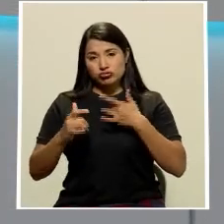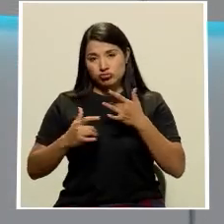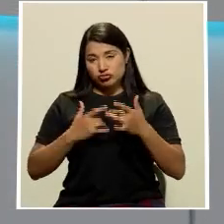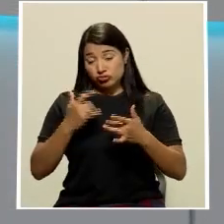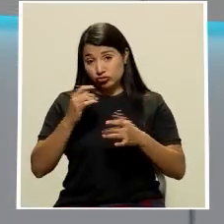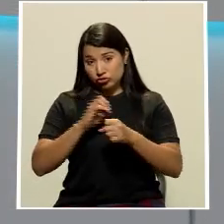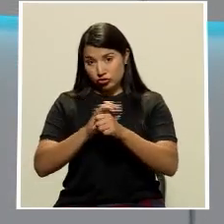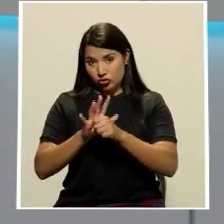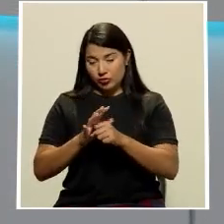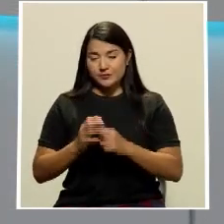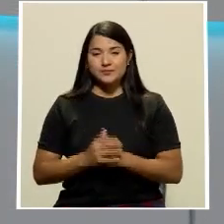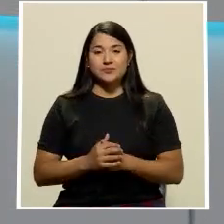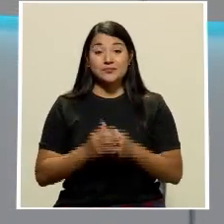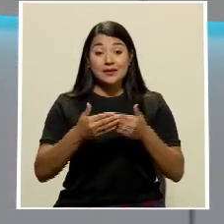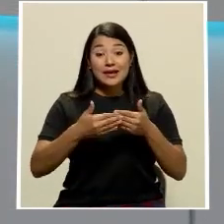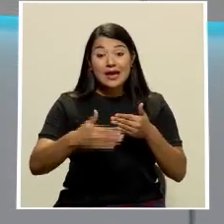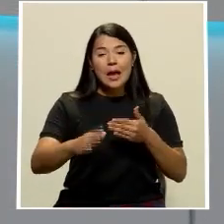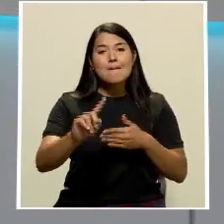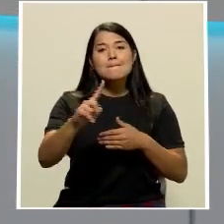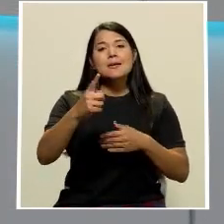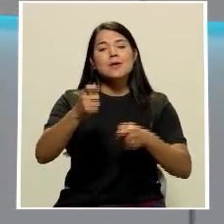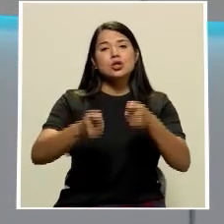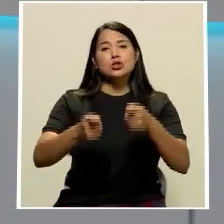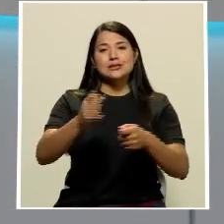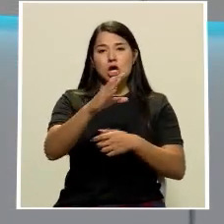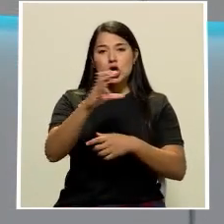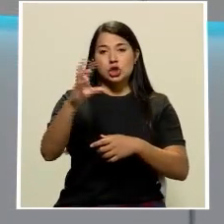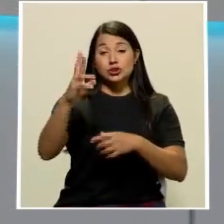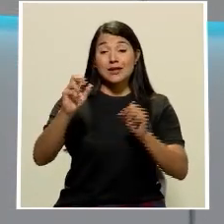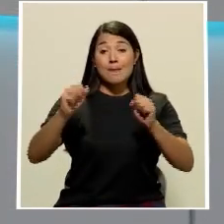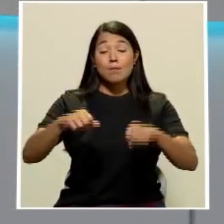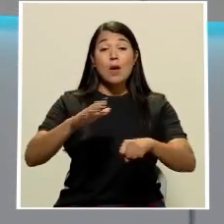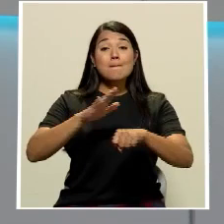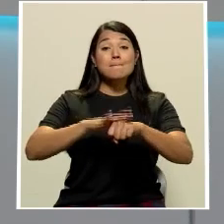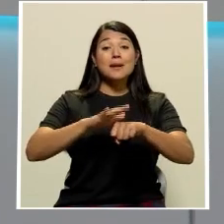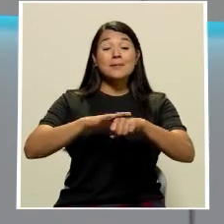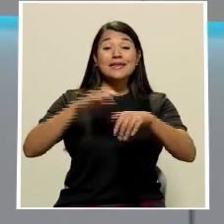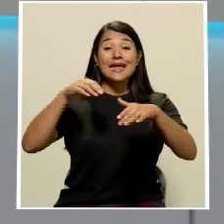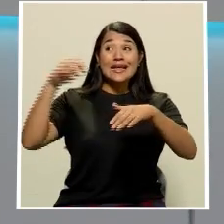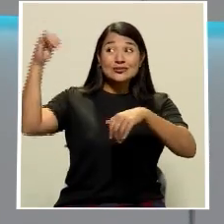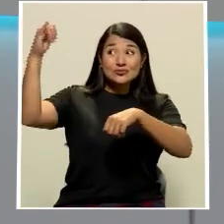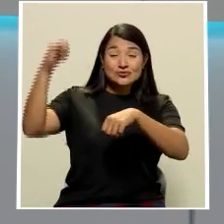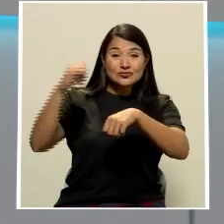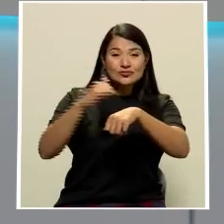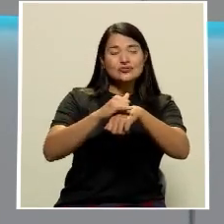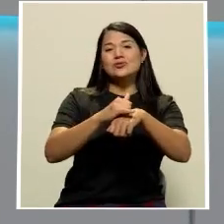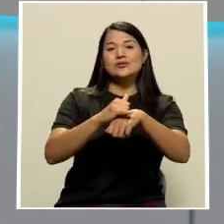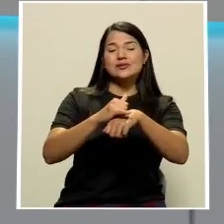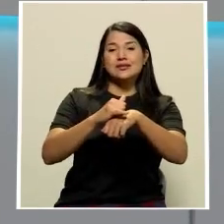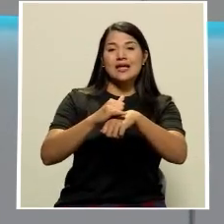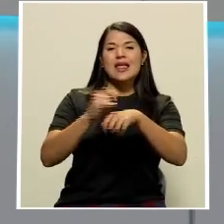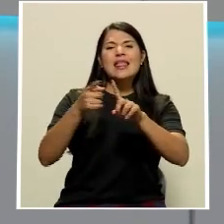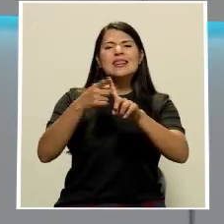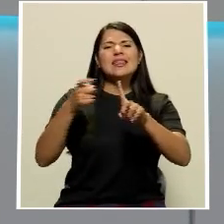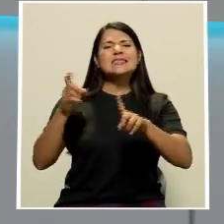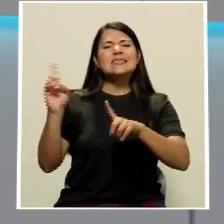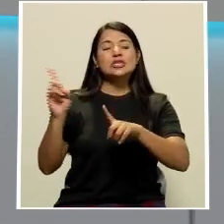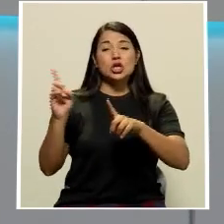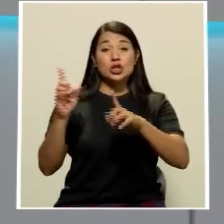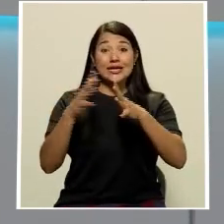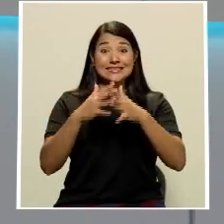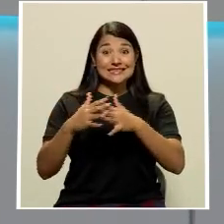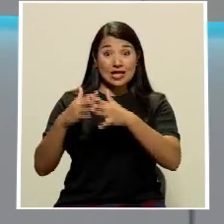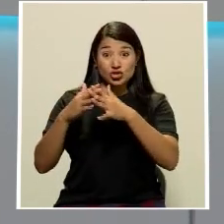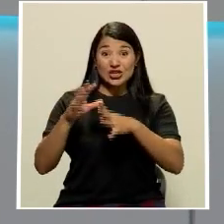A partir del 1 de septiembre, Costa Rica permitirá el ingreso de vuelos comerciales provenientes